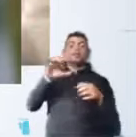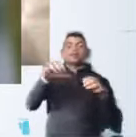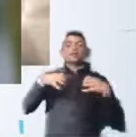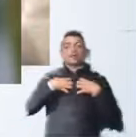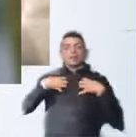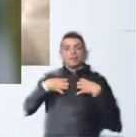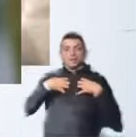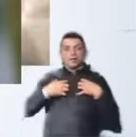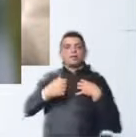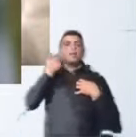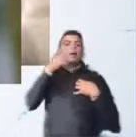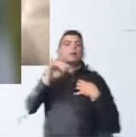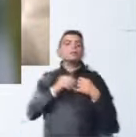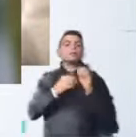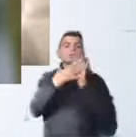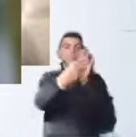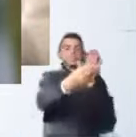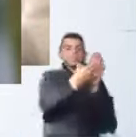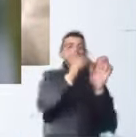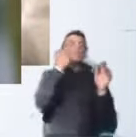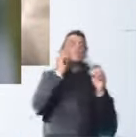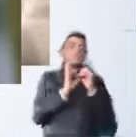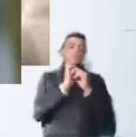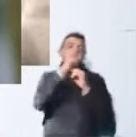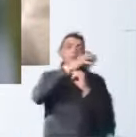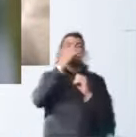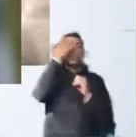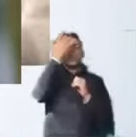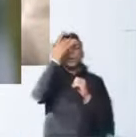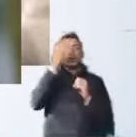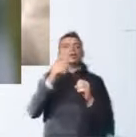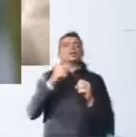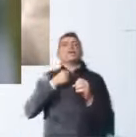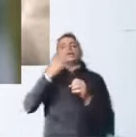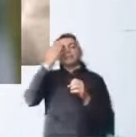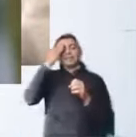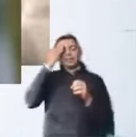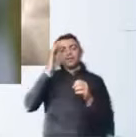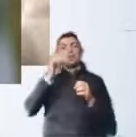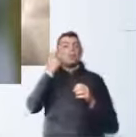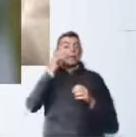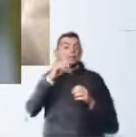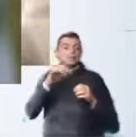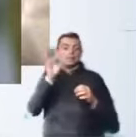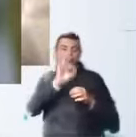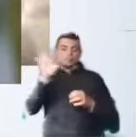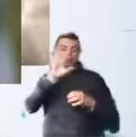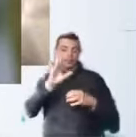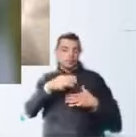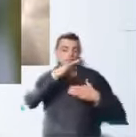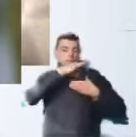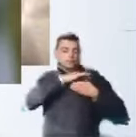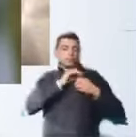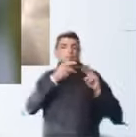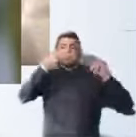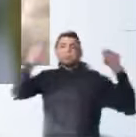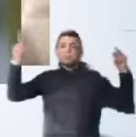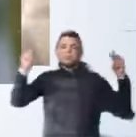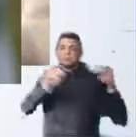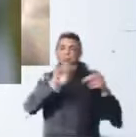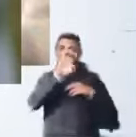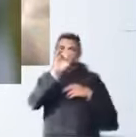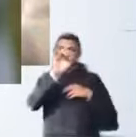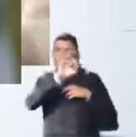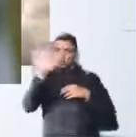del COVID-19. ¿Por qué? Porque se había aislado en él un virus en el que su material genético era el 90% similar